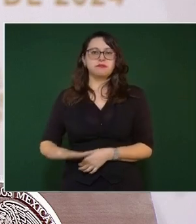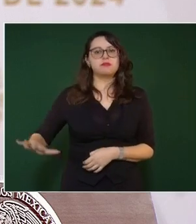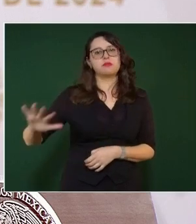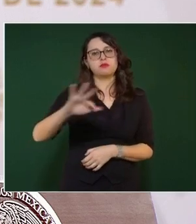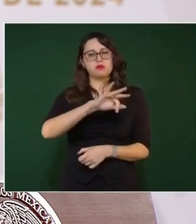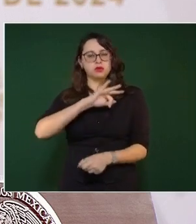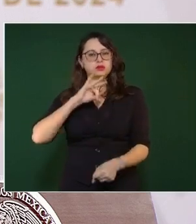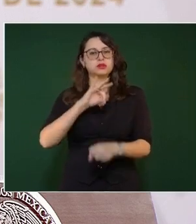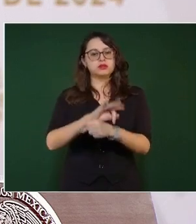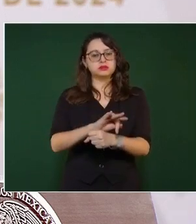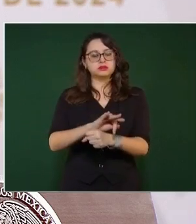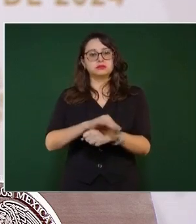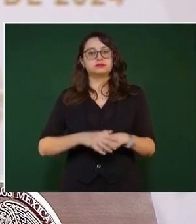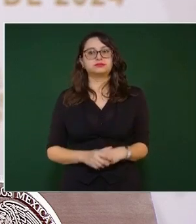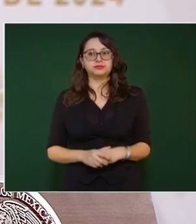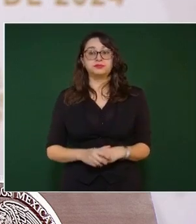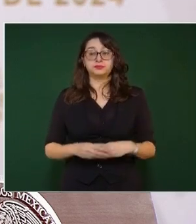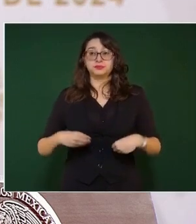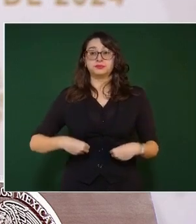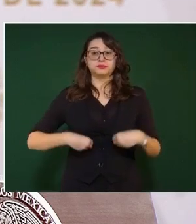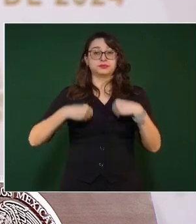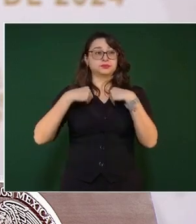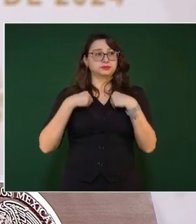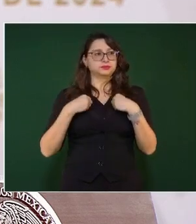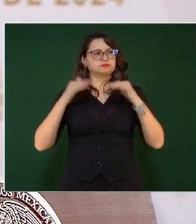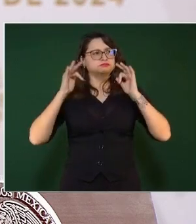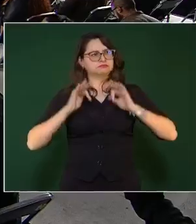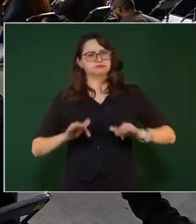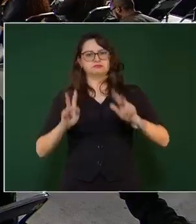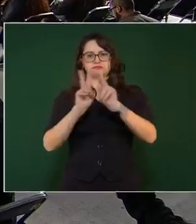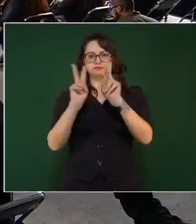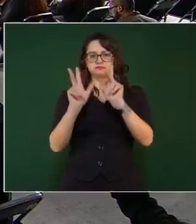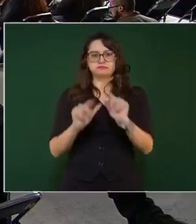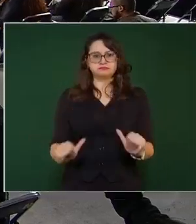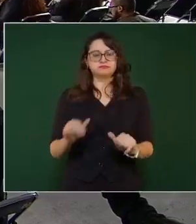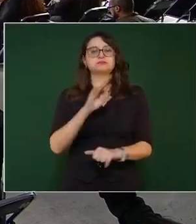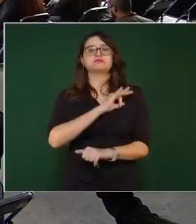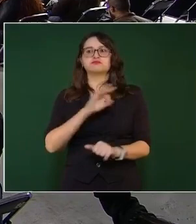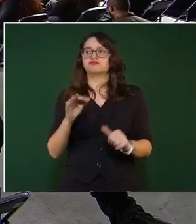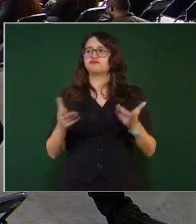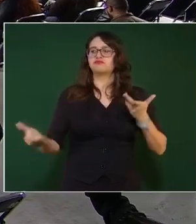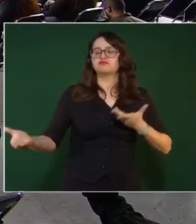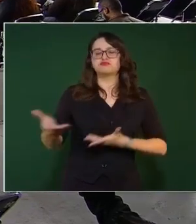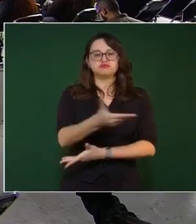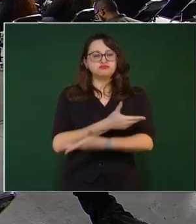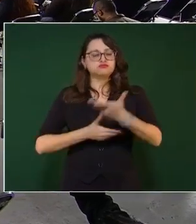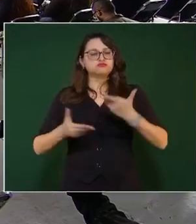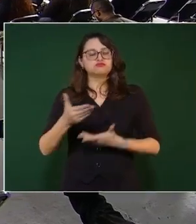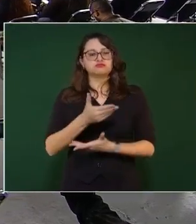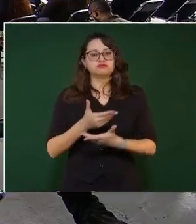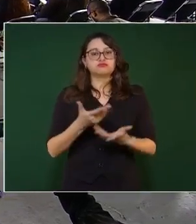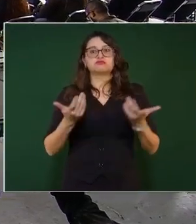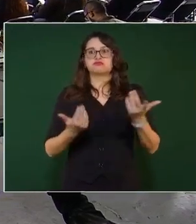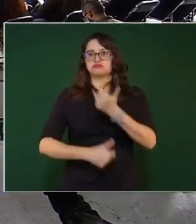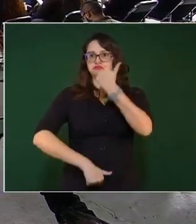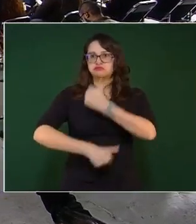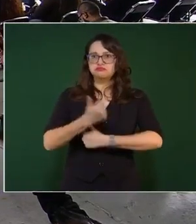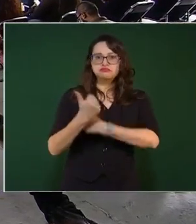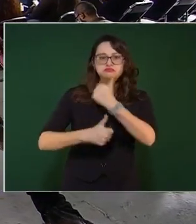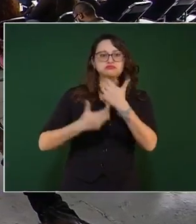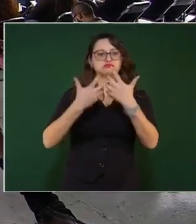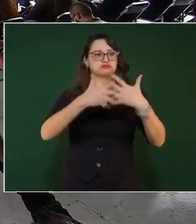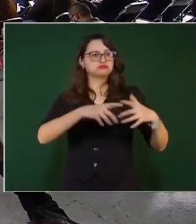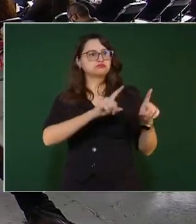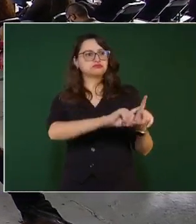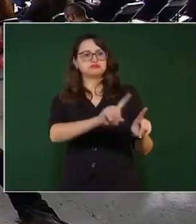queretanas. Gracias a la paz que vivimos, podemos construir bien común. Somos el segundo estado más competitivo del país y el